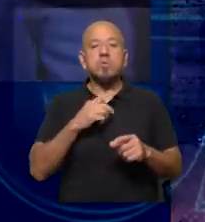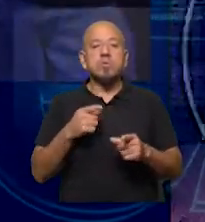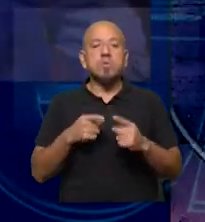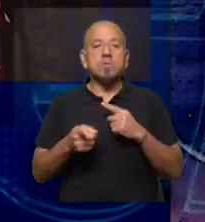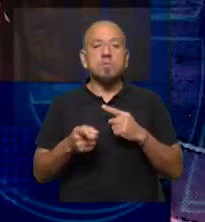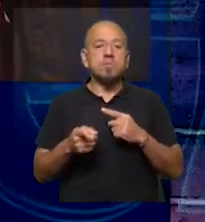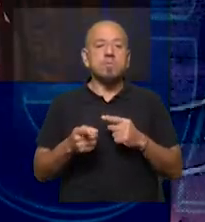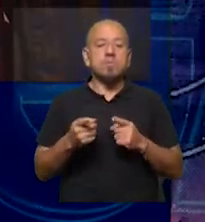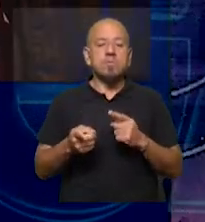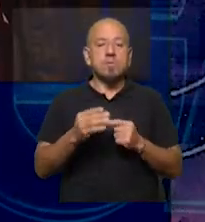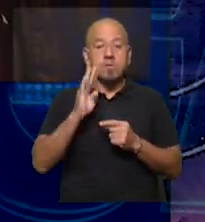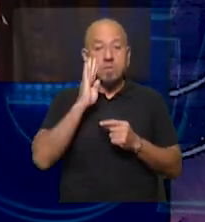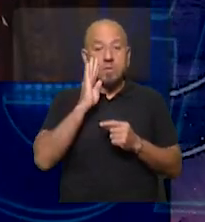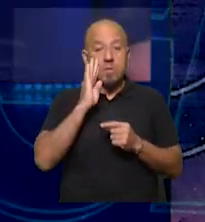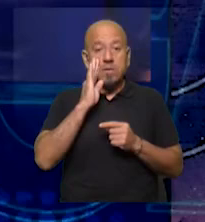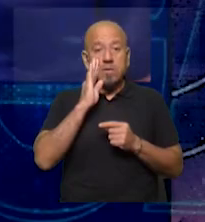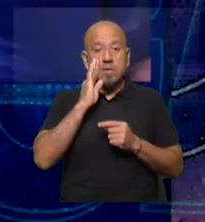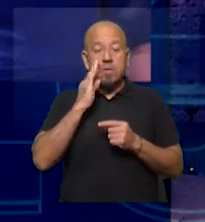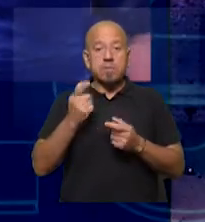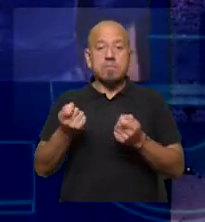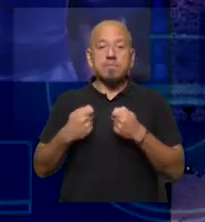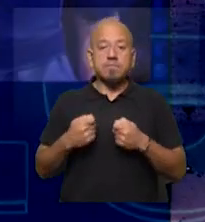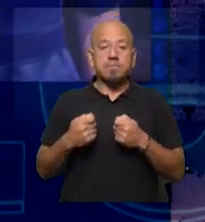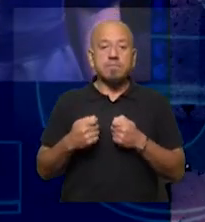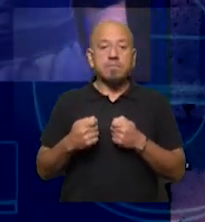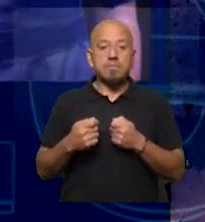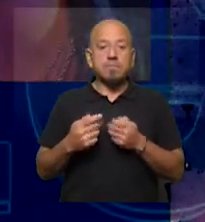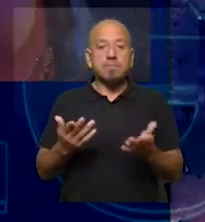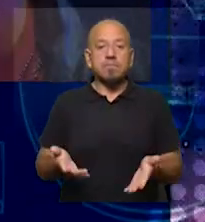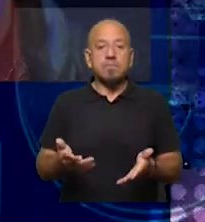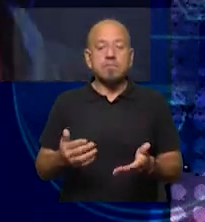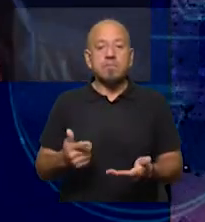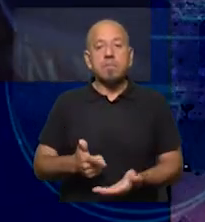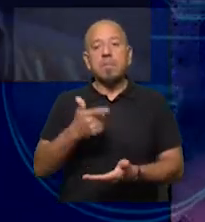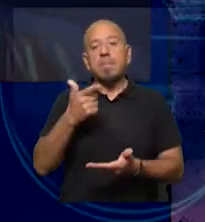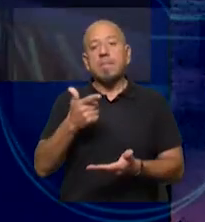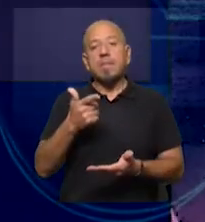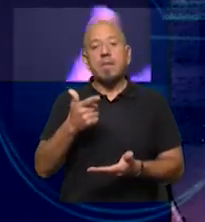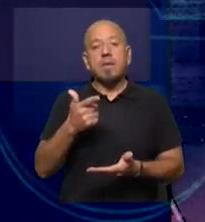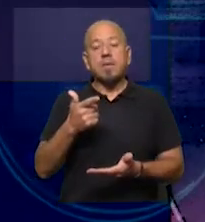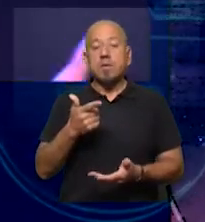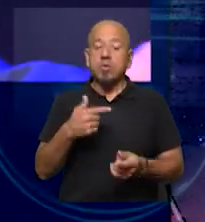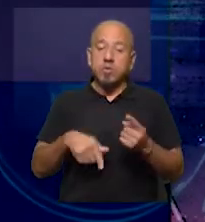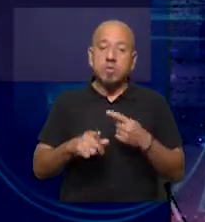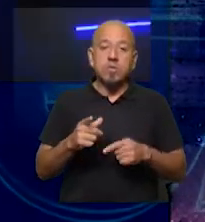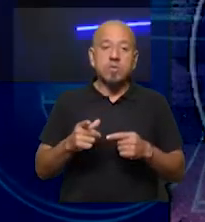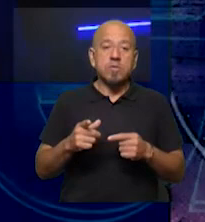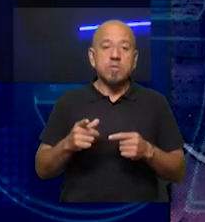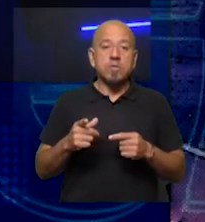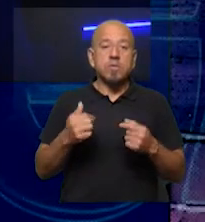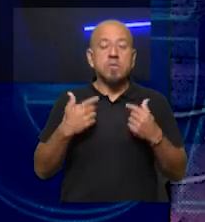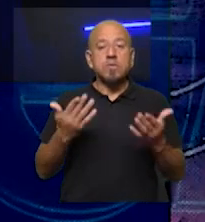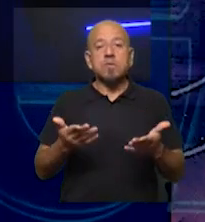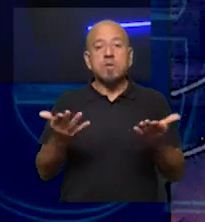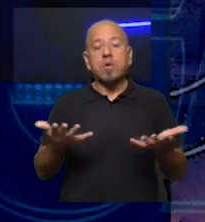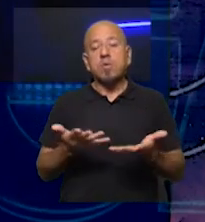me dio las razones para hacer lo que hago, con un arma en la mano, ¿entendés? Eso hace que la obra